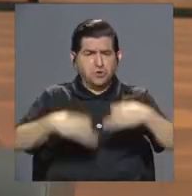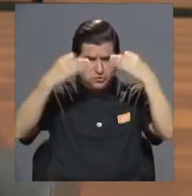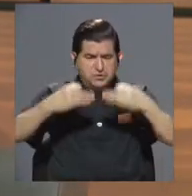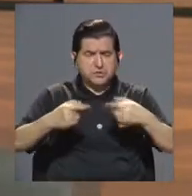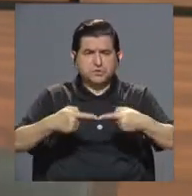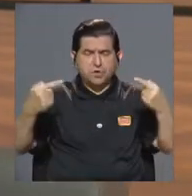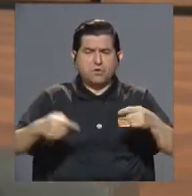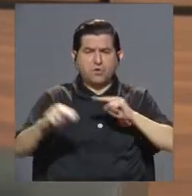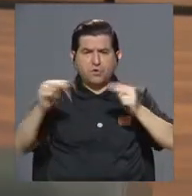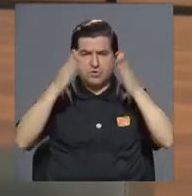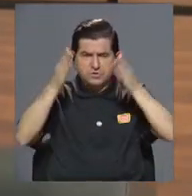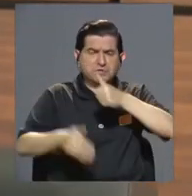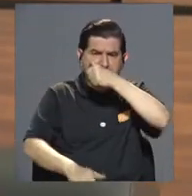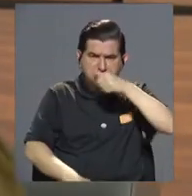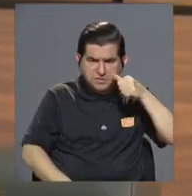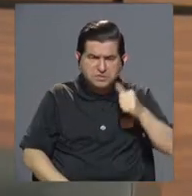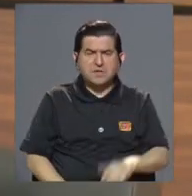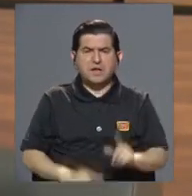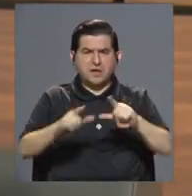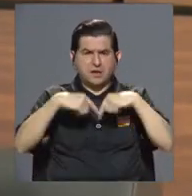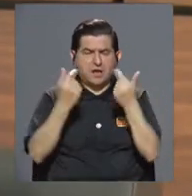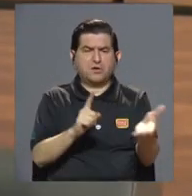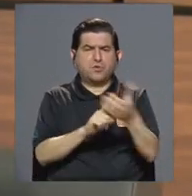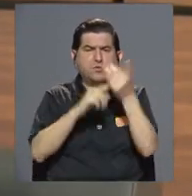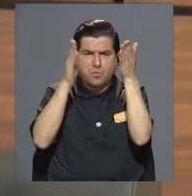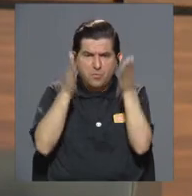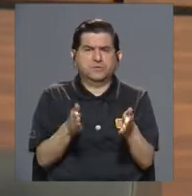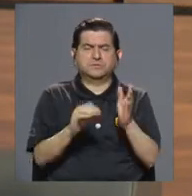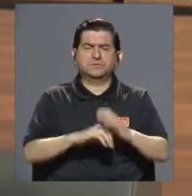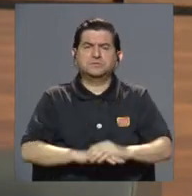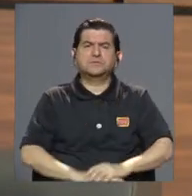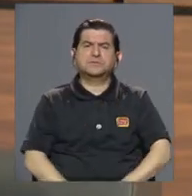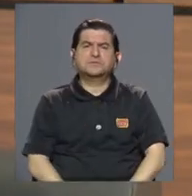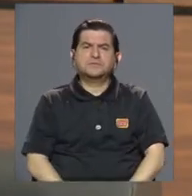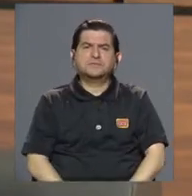contra narcotraficantes, bandas de secuestradores.